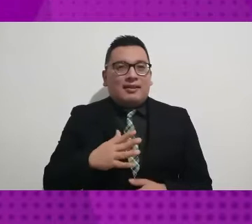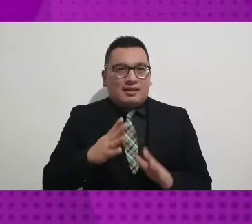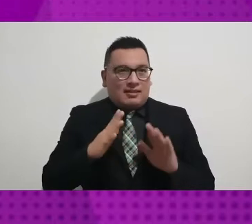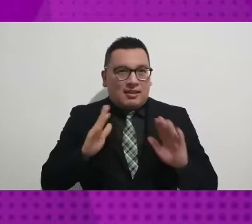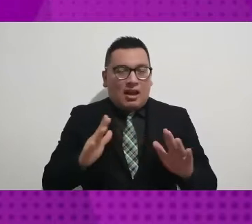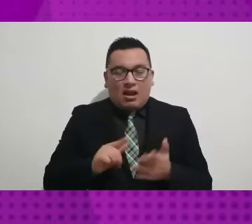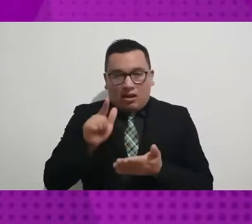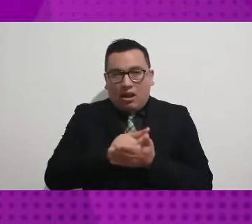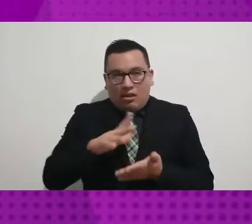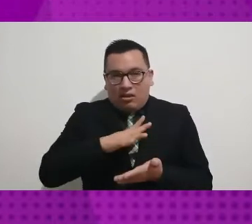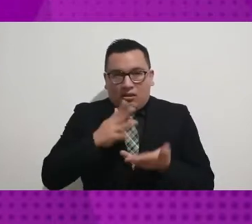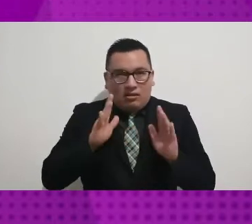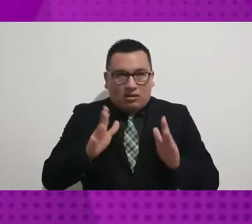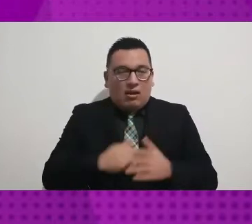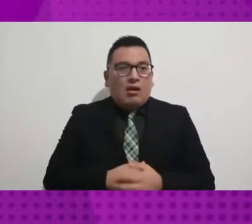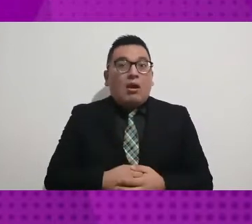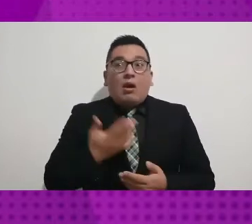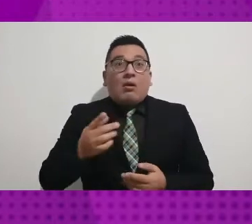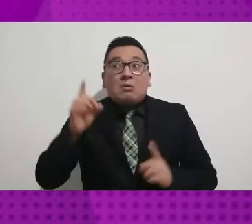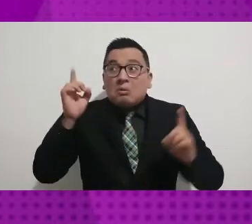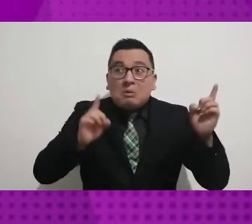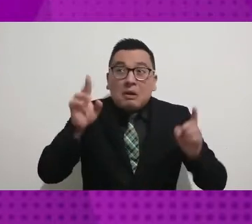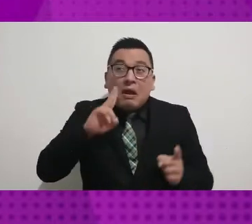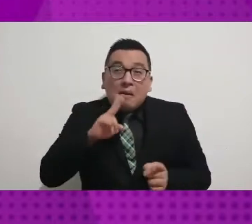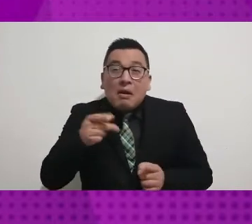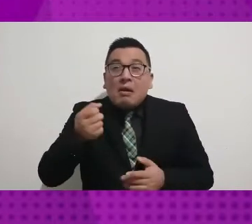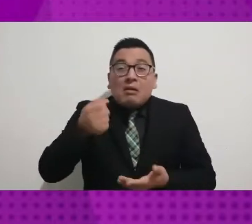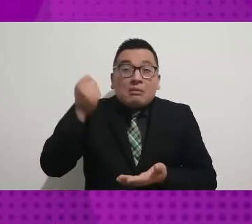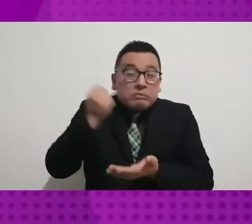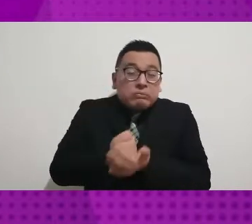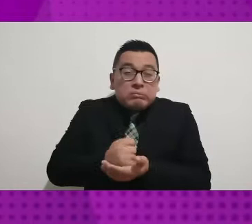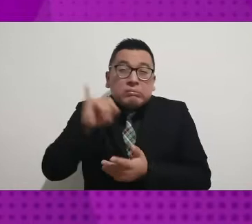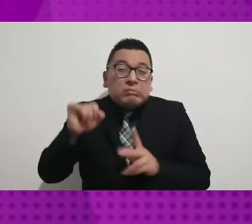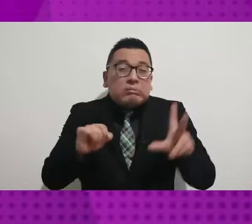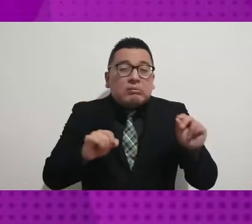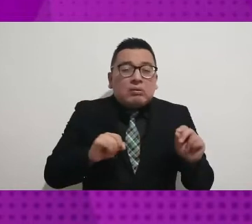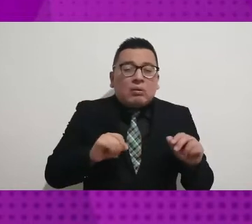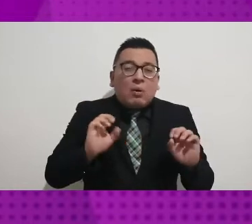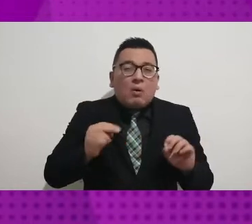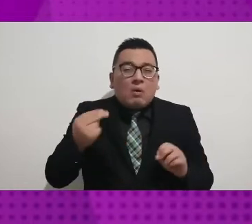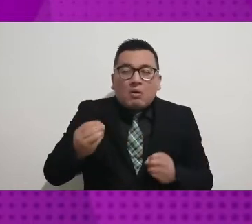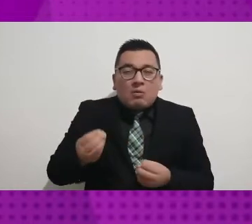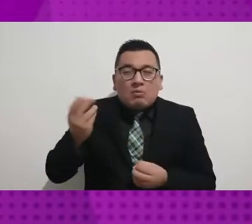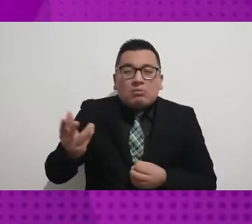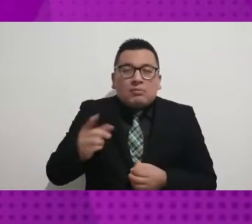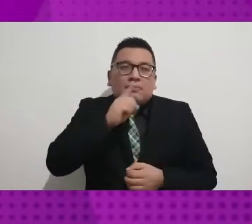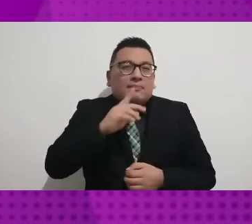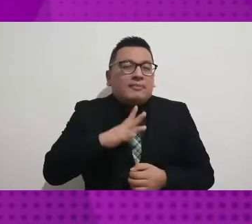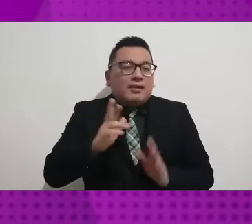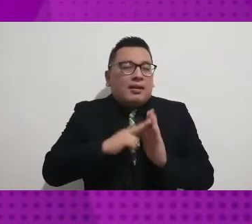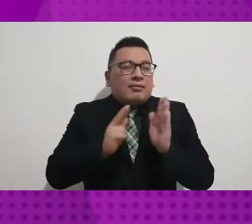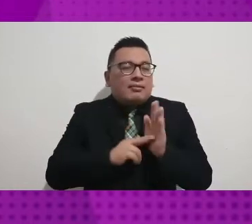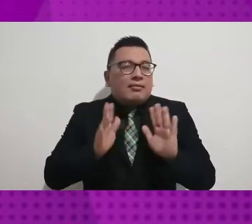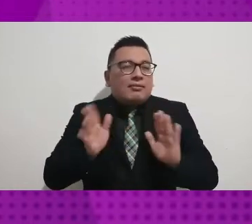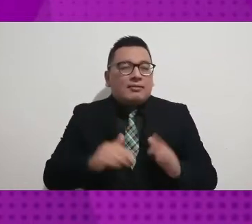de ya están previstas constitucionalmente, ya no hay lugar a dudas que se reconoce ese derecho, incluso se le da esa categoría, y